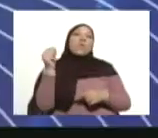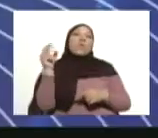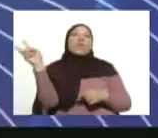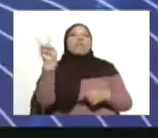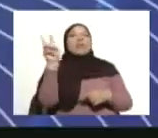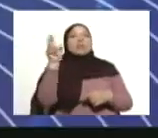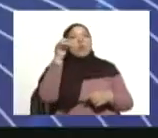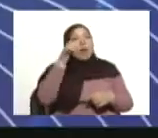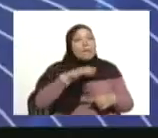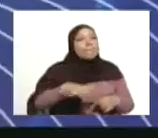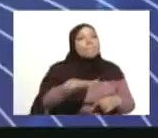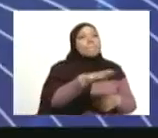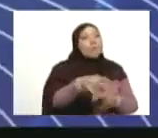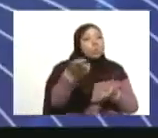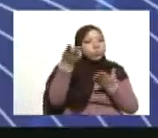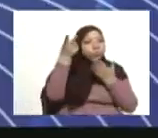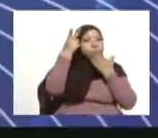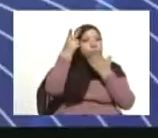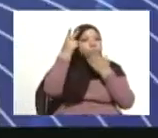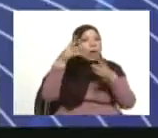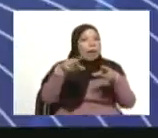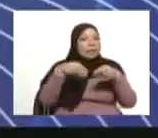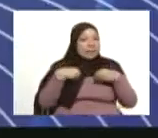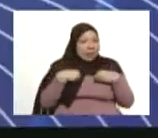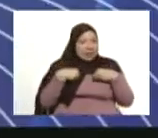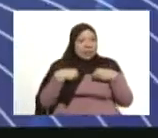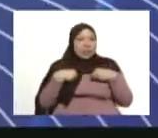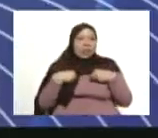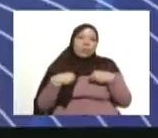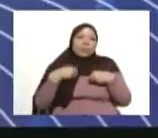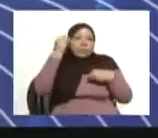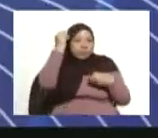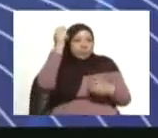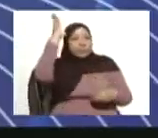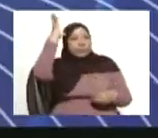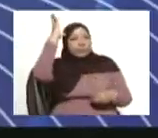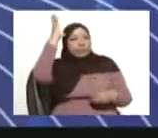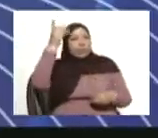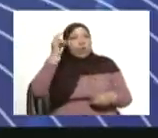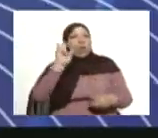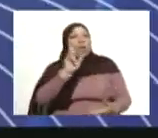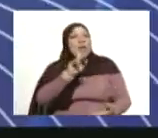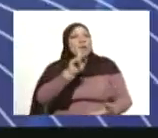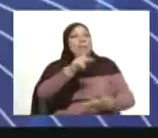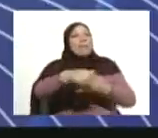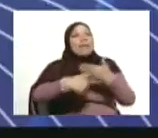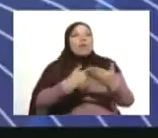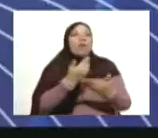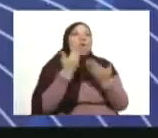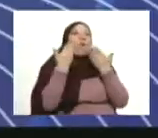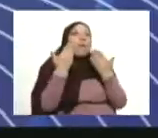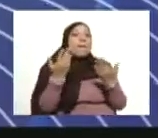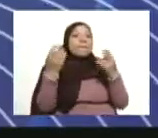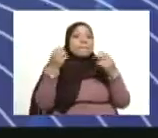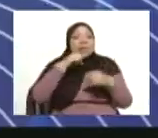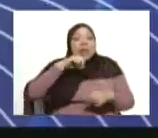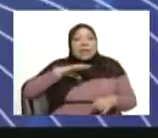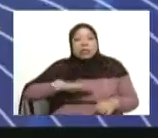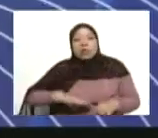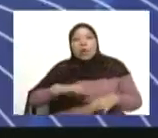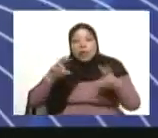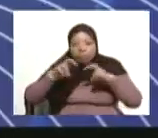de los pueblos y comunidades indígenas, y por lo tanto tenemos que ir hacia atrás y ver todo lo